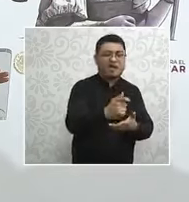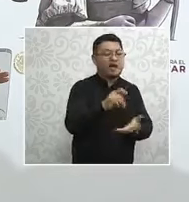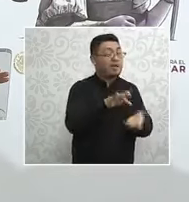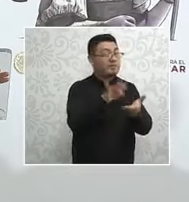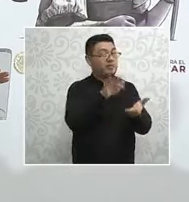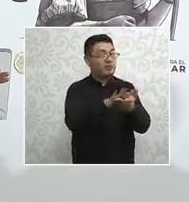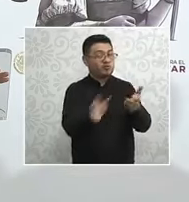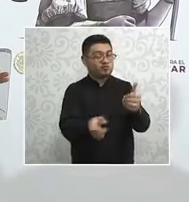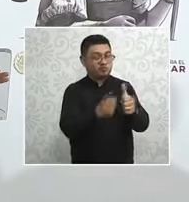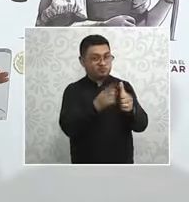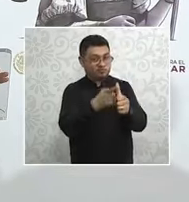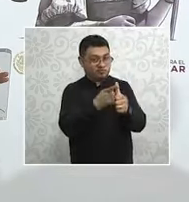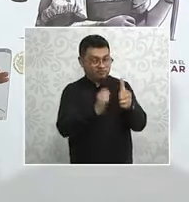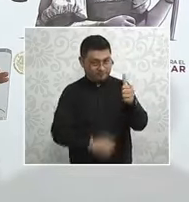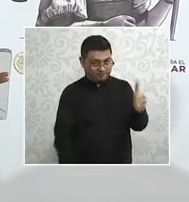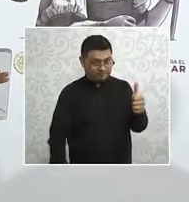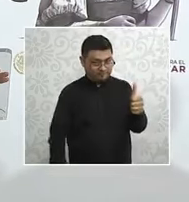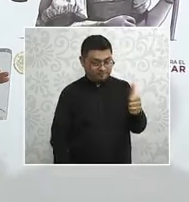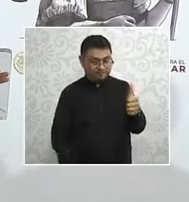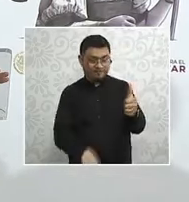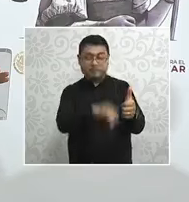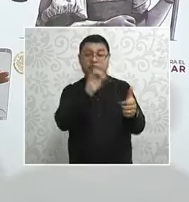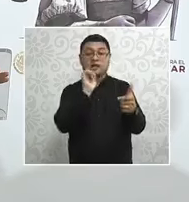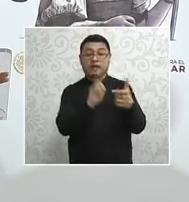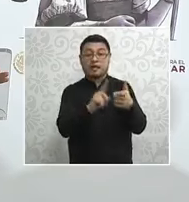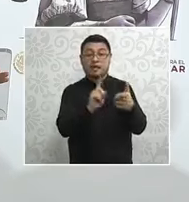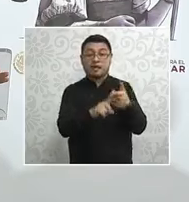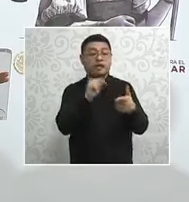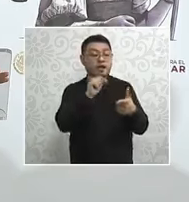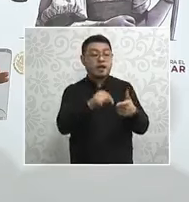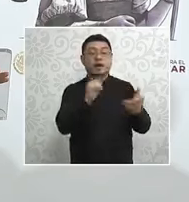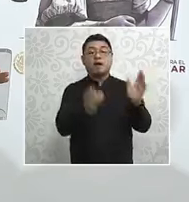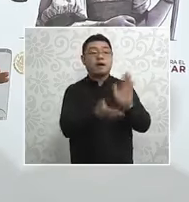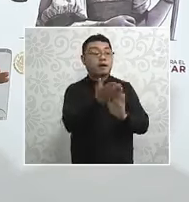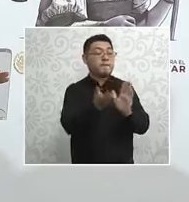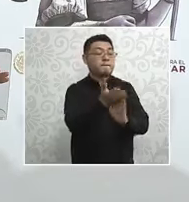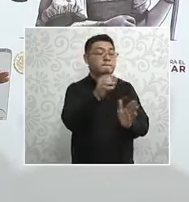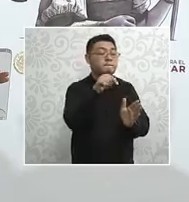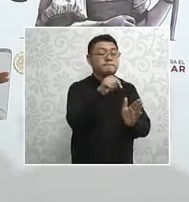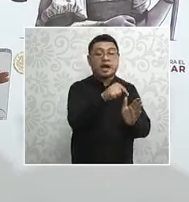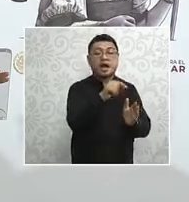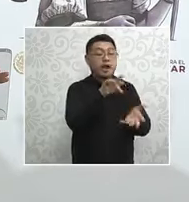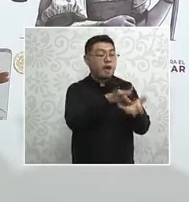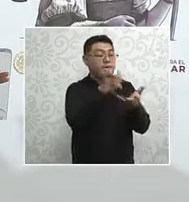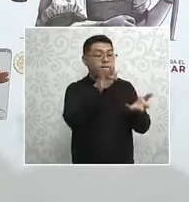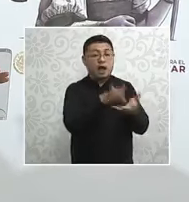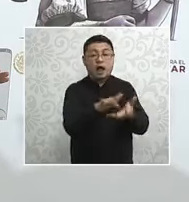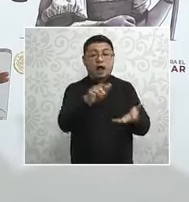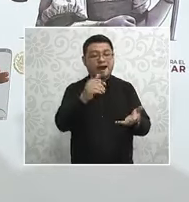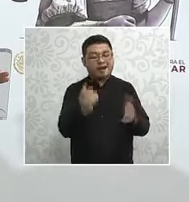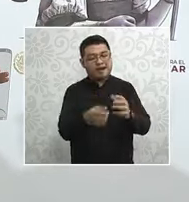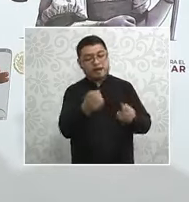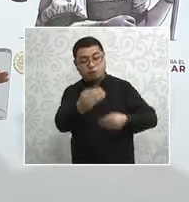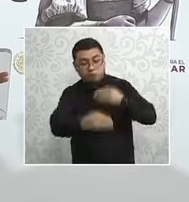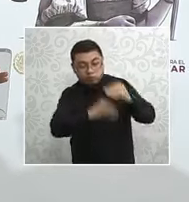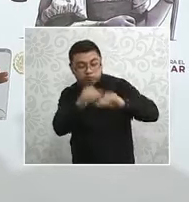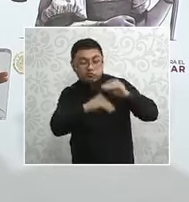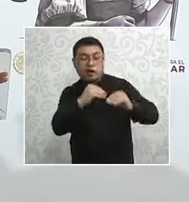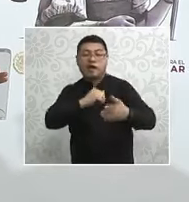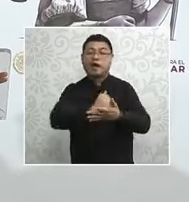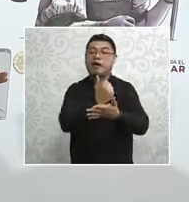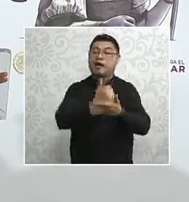palabra vamos a aumentar aquí en Campeche la producción de arroz Campeche fue uno de los grandes productores de arroz